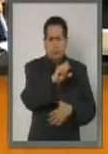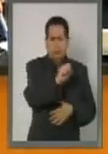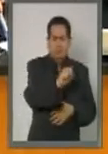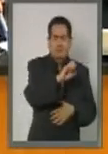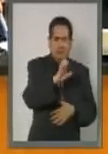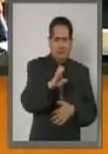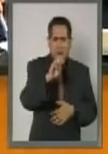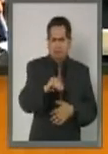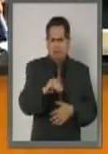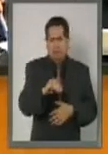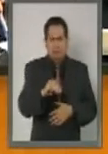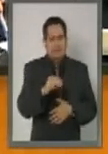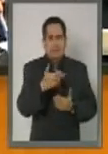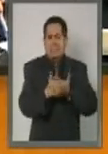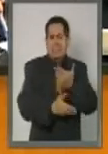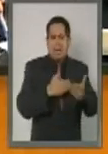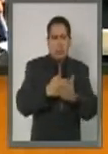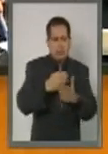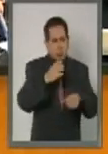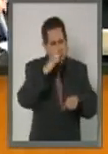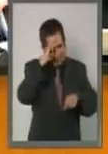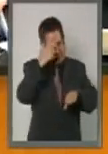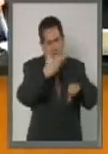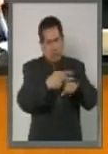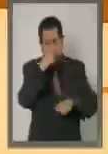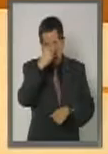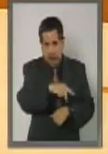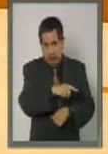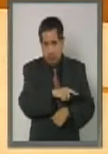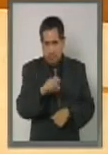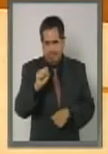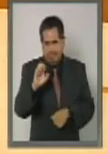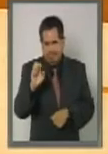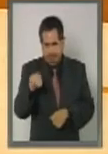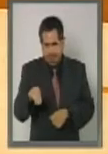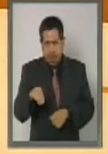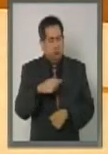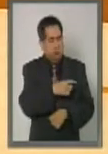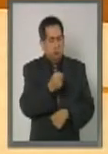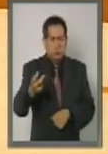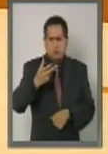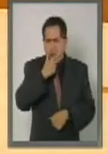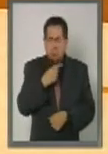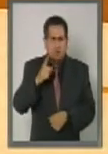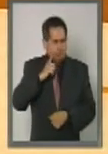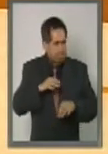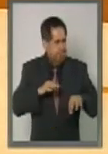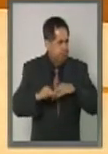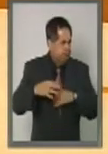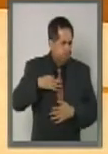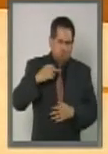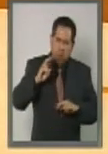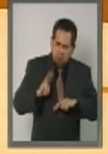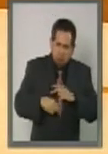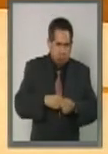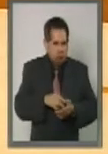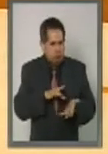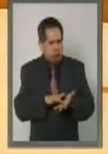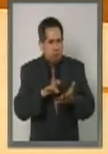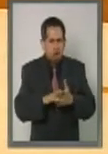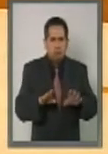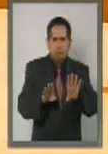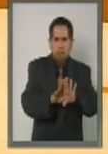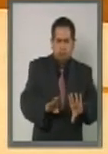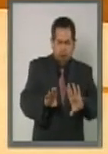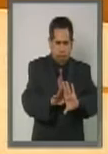Mexicano. Mujeres y hombres que han decidido dedicar su carrera a servir a México, a cuidar el